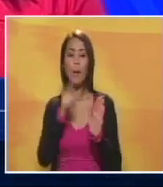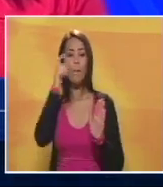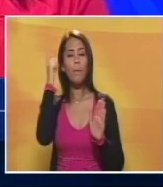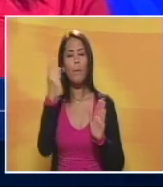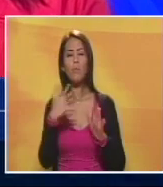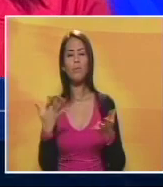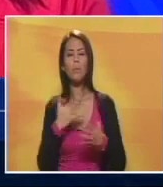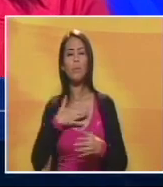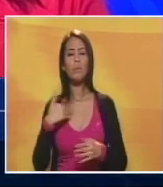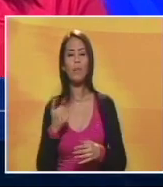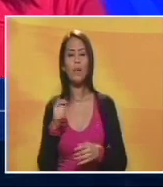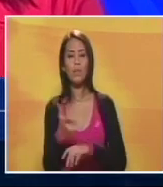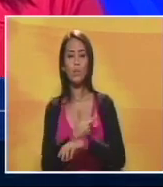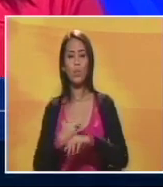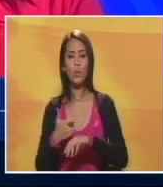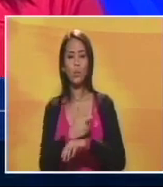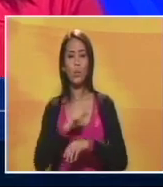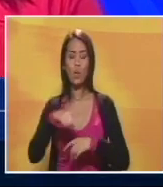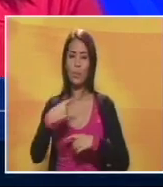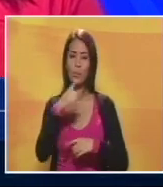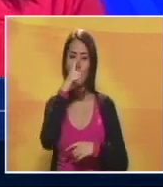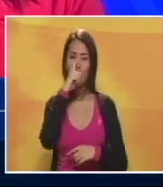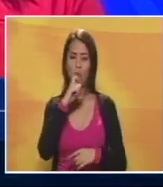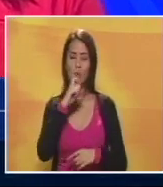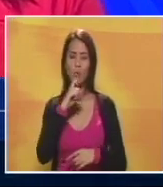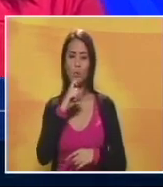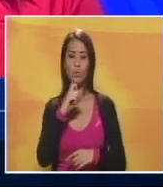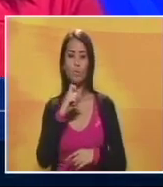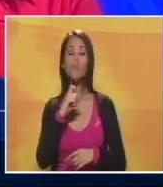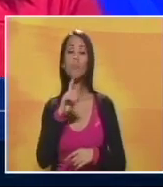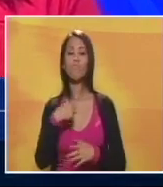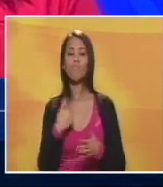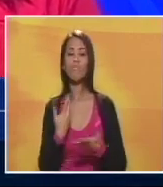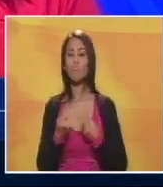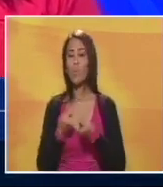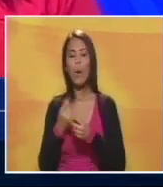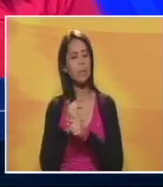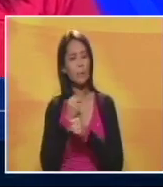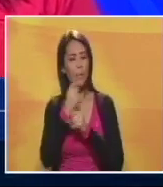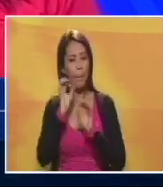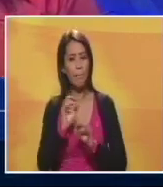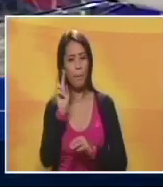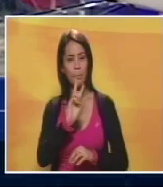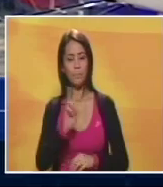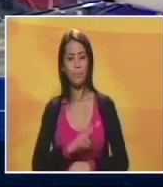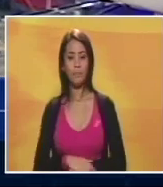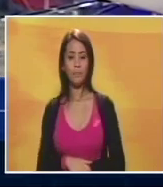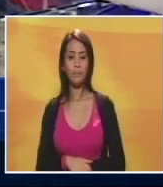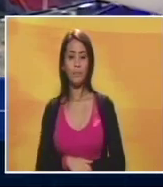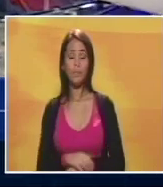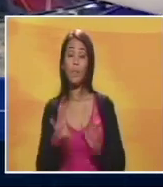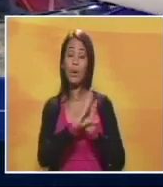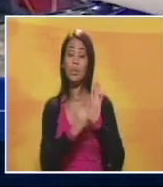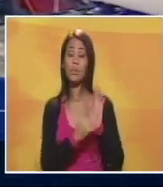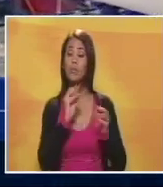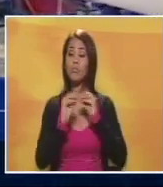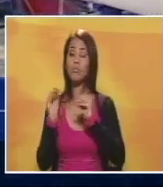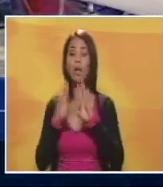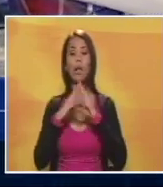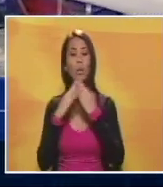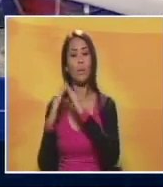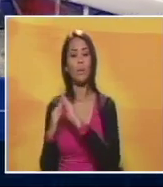cómo quiere que su gobierno en los próximos años maneje el país. La constituyente hizo un llamado a la